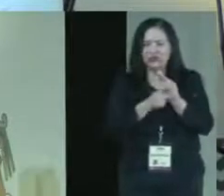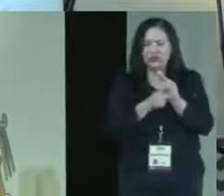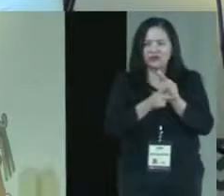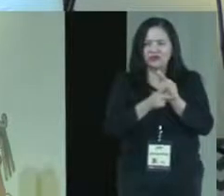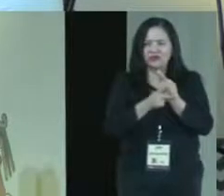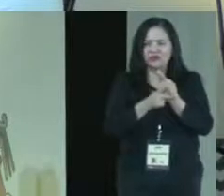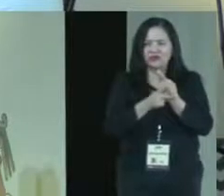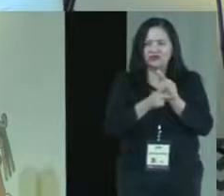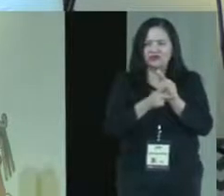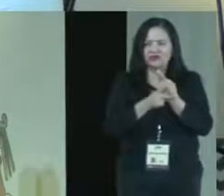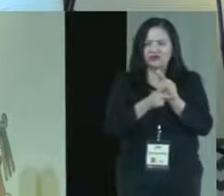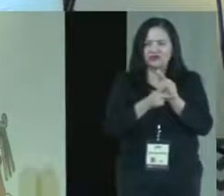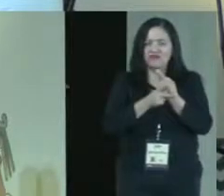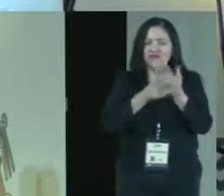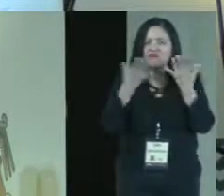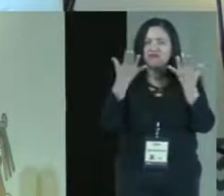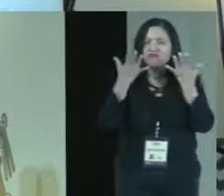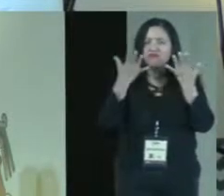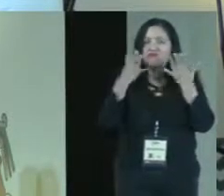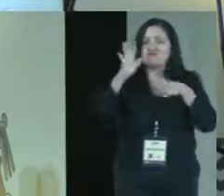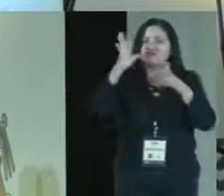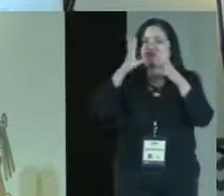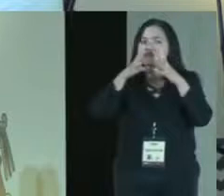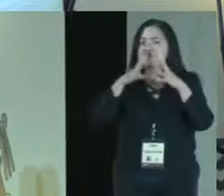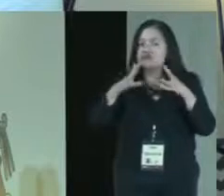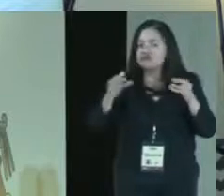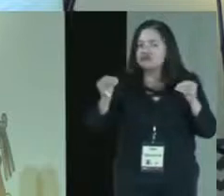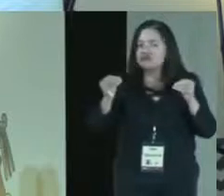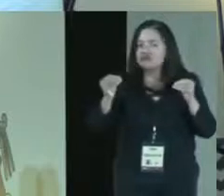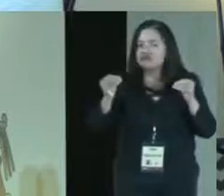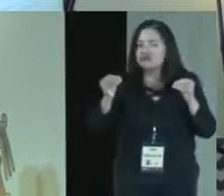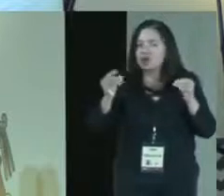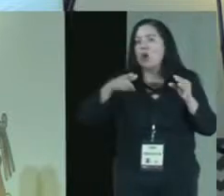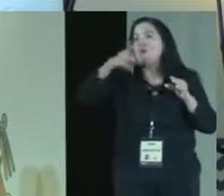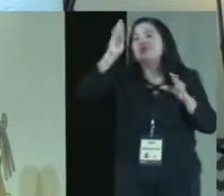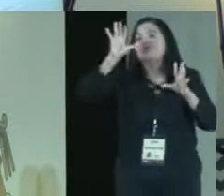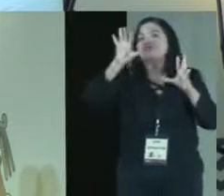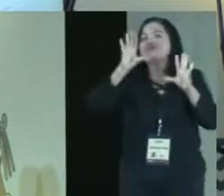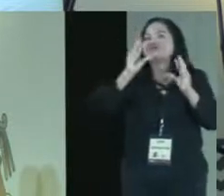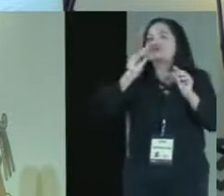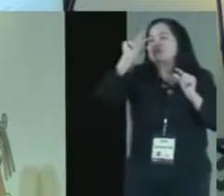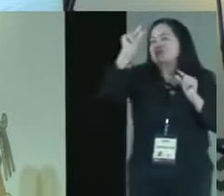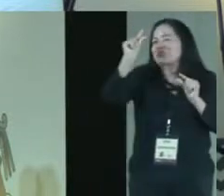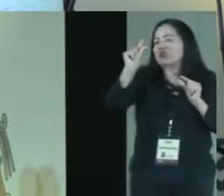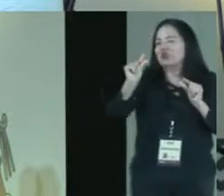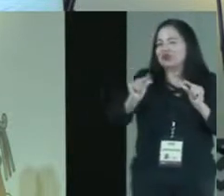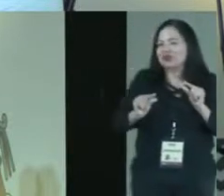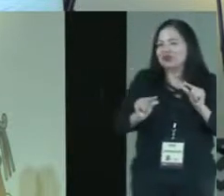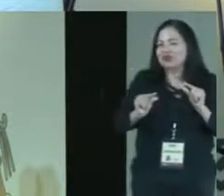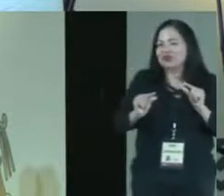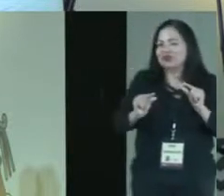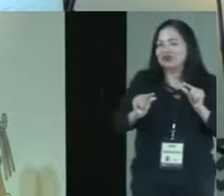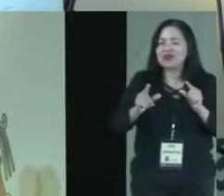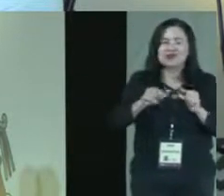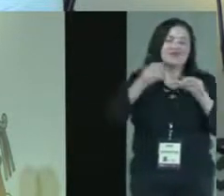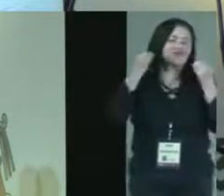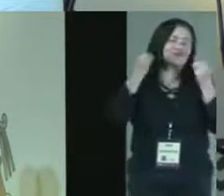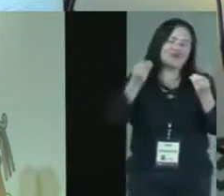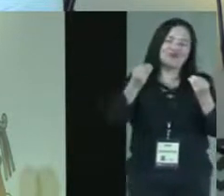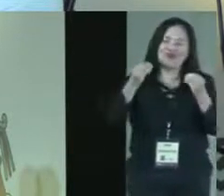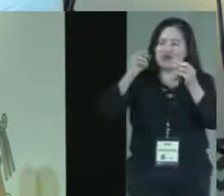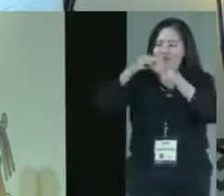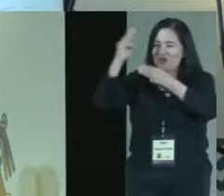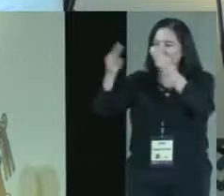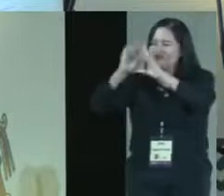si no se esfumaron por completo, se redujeron a mínima expresión en México, como en muchas partes